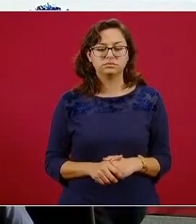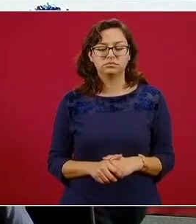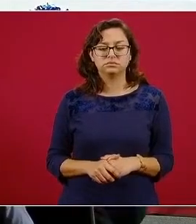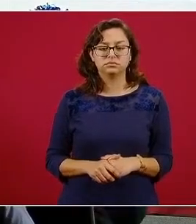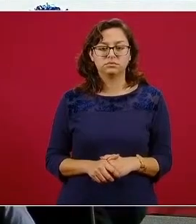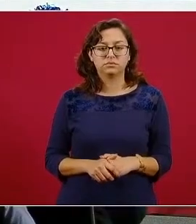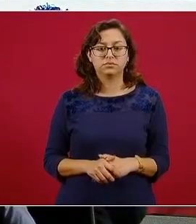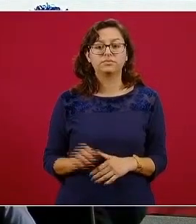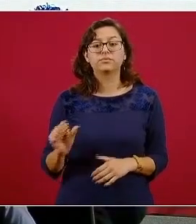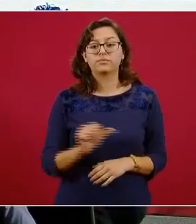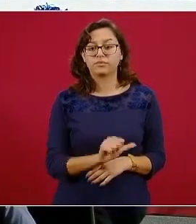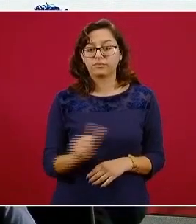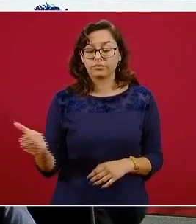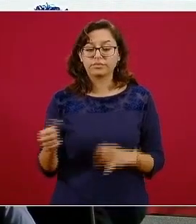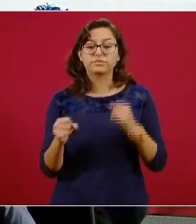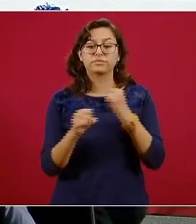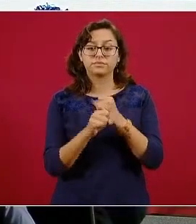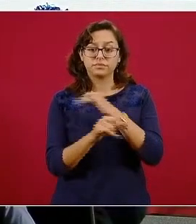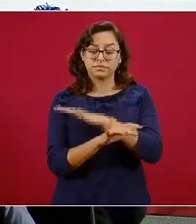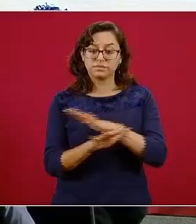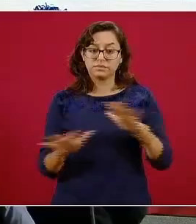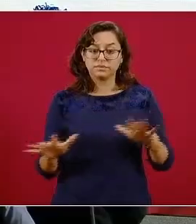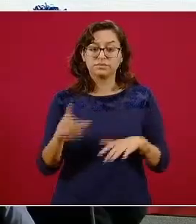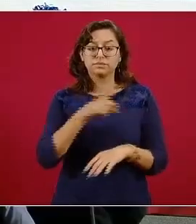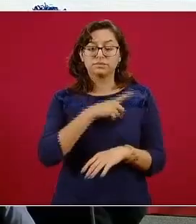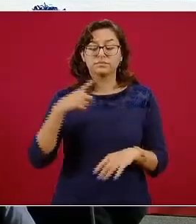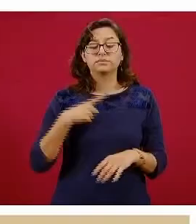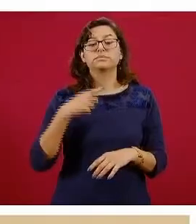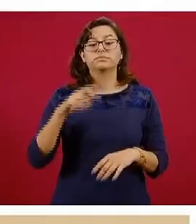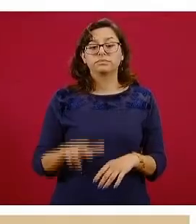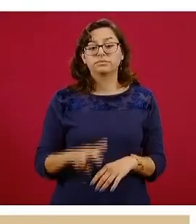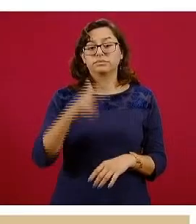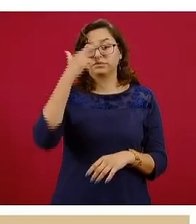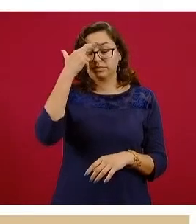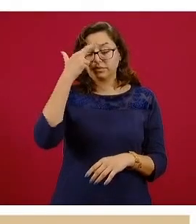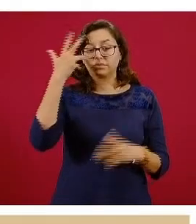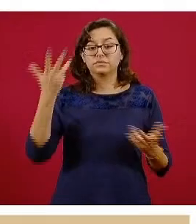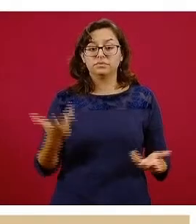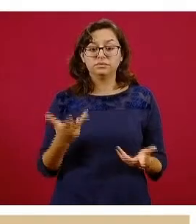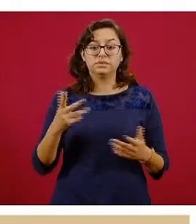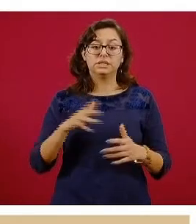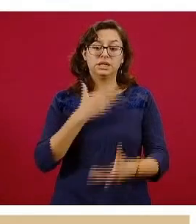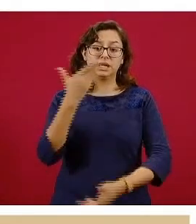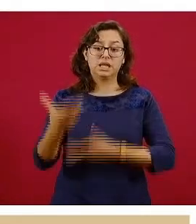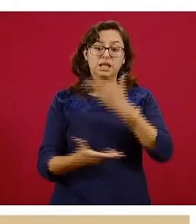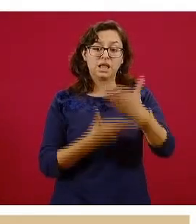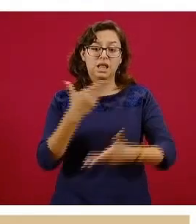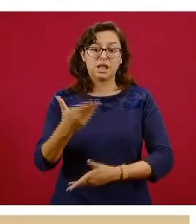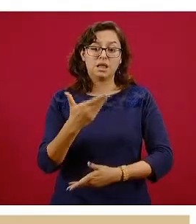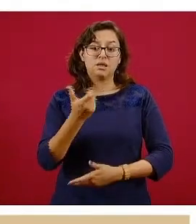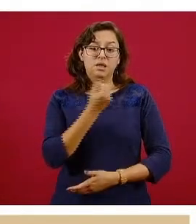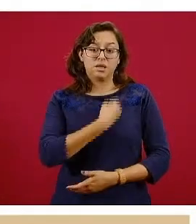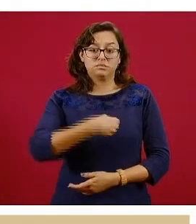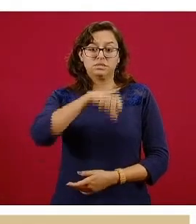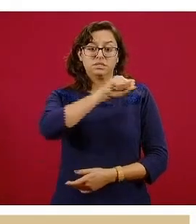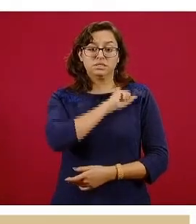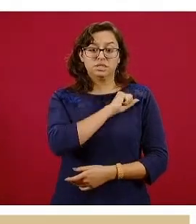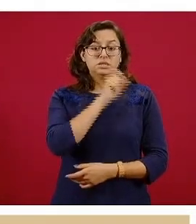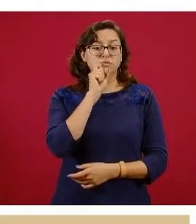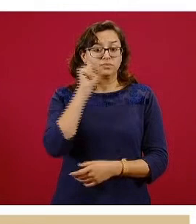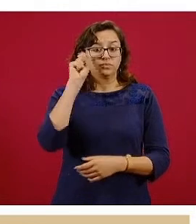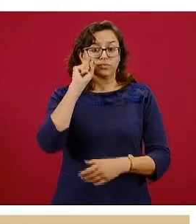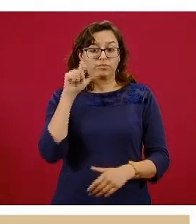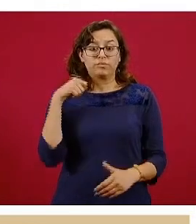Como otros recursos, es importante recordar que los servicios de salud sexual y reproductiva son servicios a los